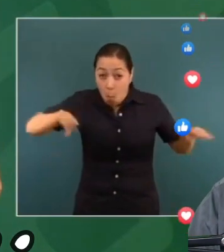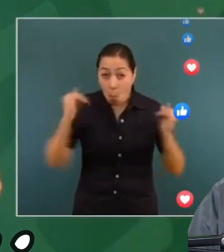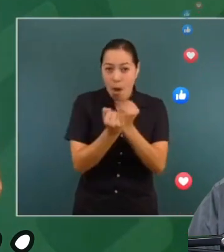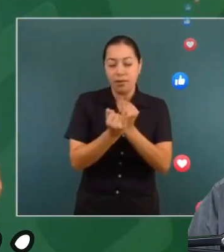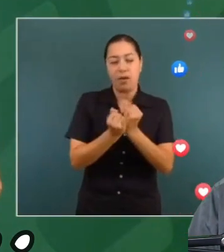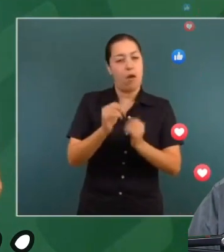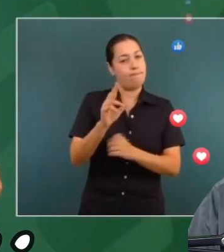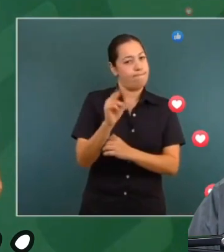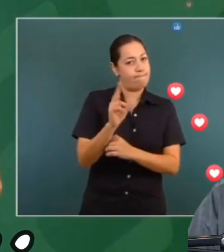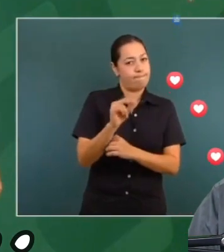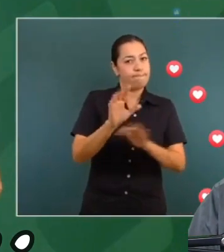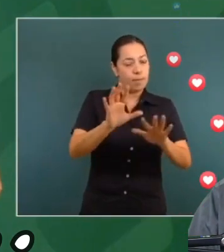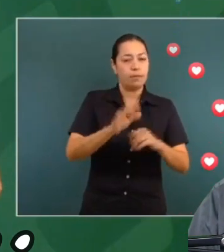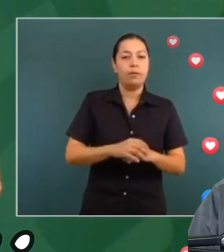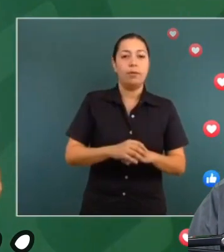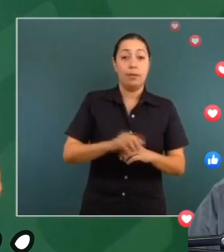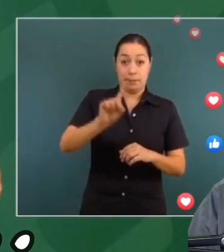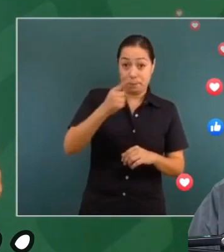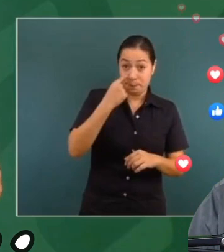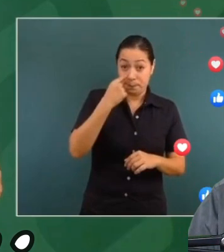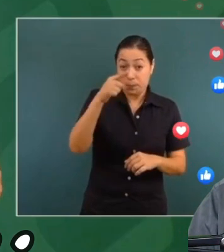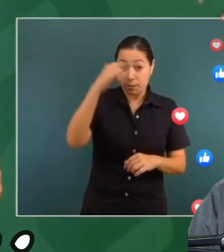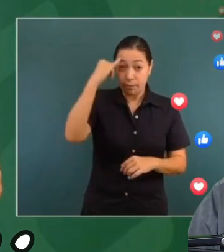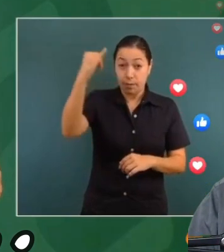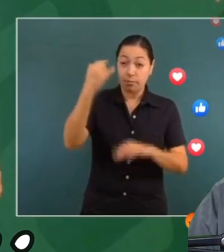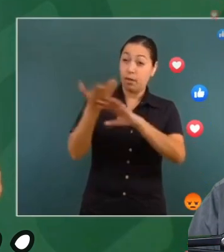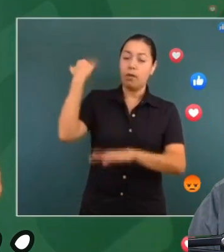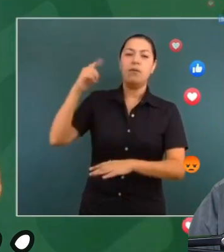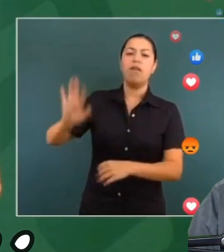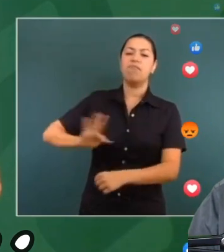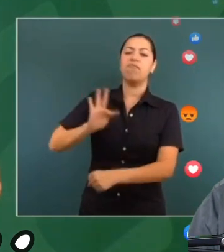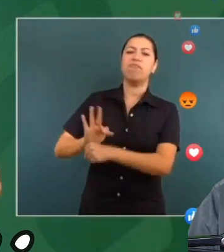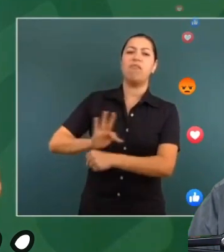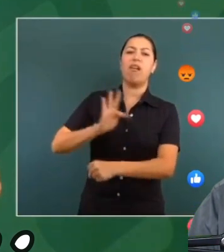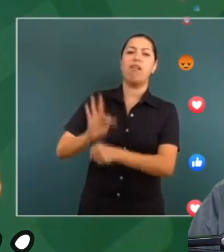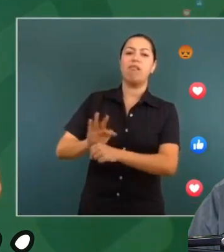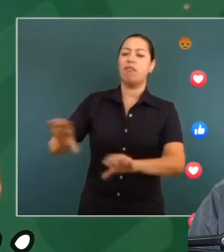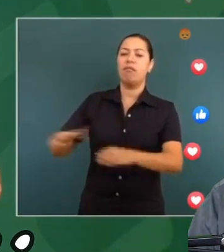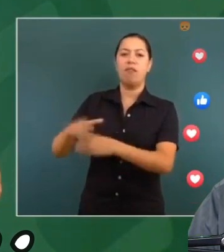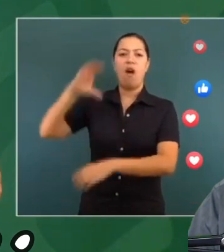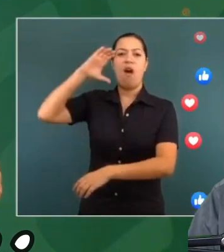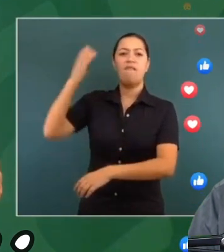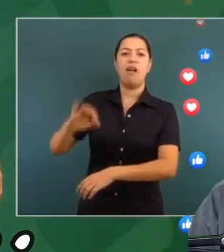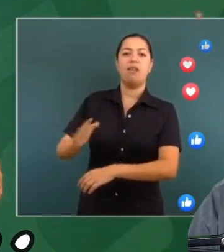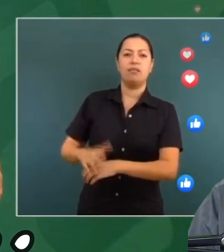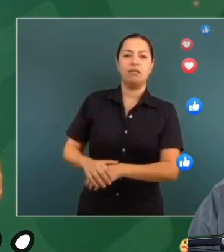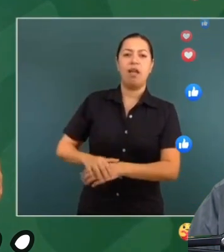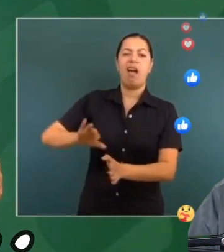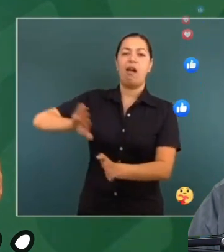Ya se determinó aquello de que se protegía a un grupo para perseguir a otros.